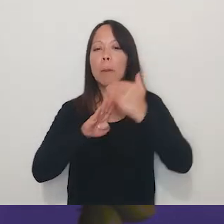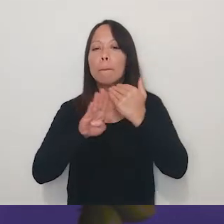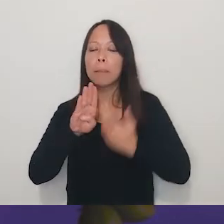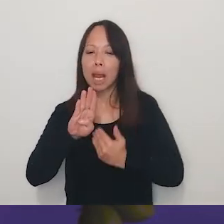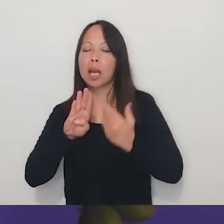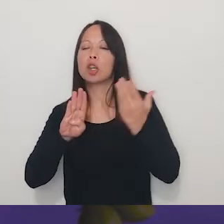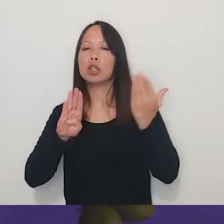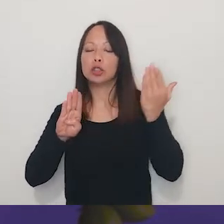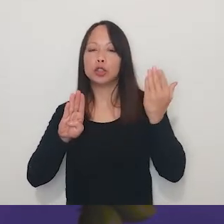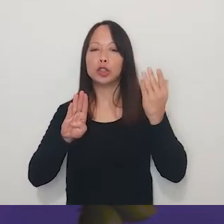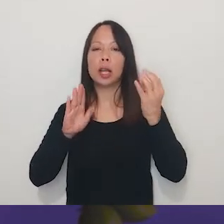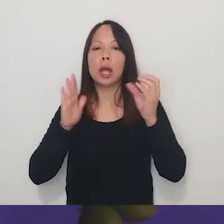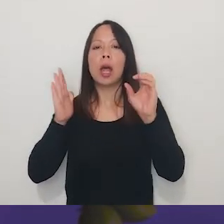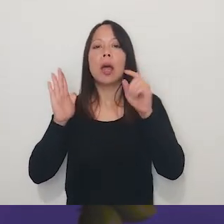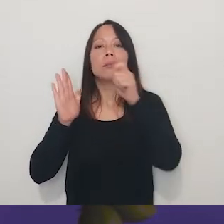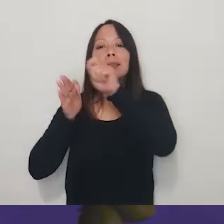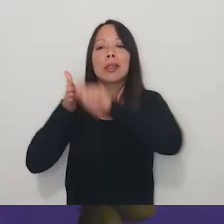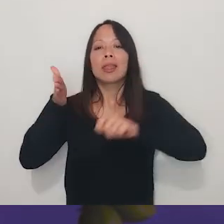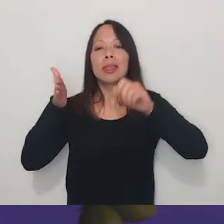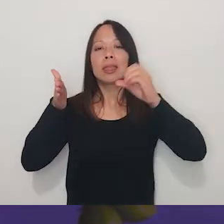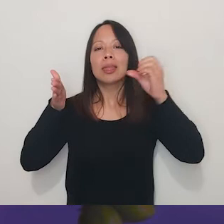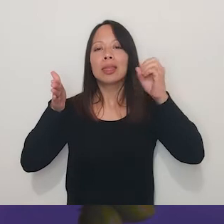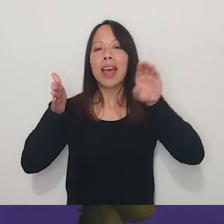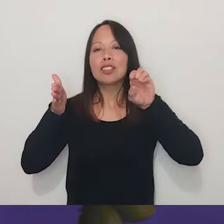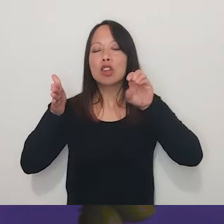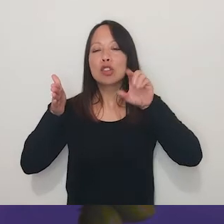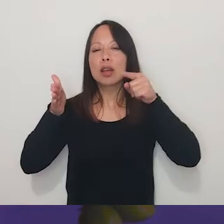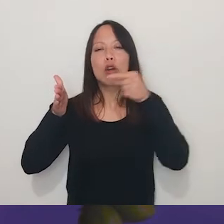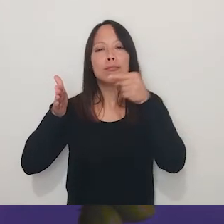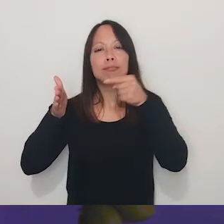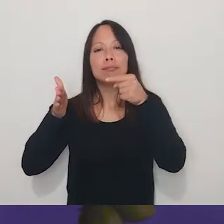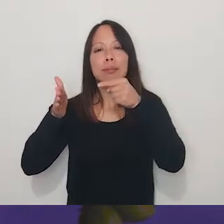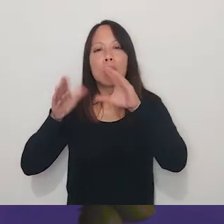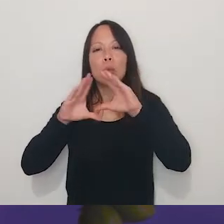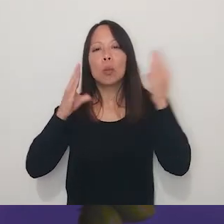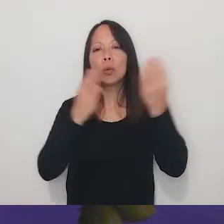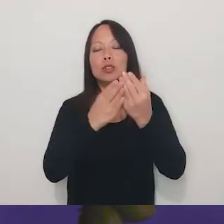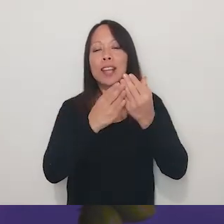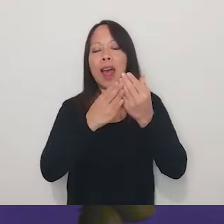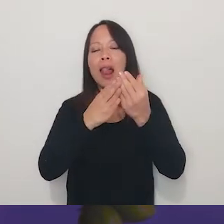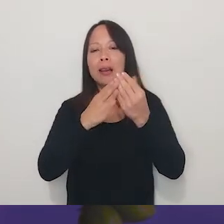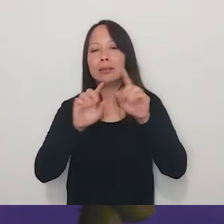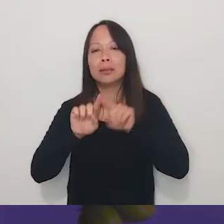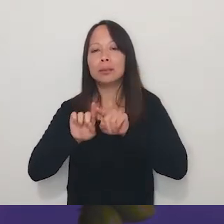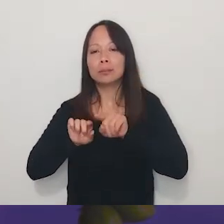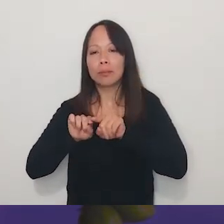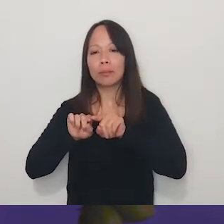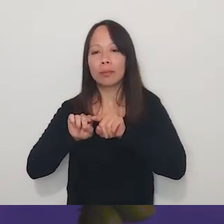40%, y los diagnósticos, uno los ve así, pero esto es un programa que se entra a nivel mundial, con lo